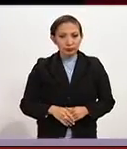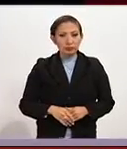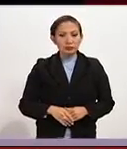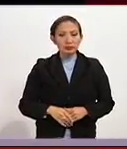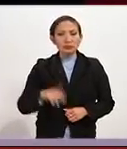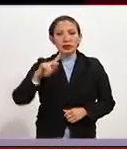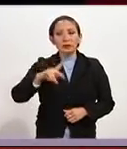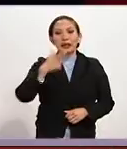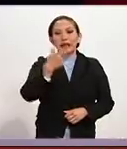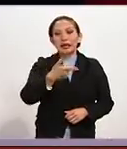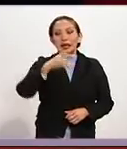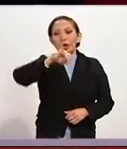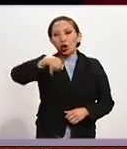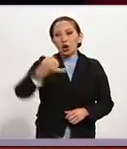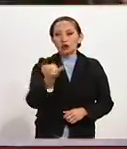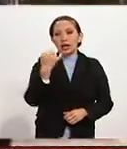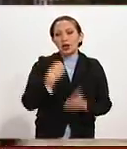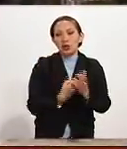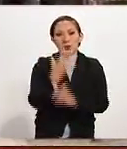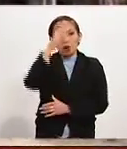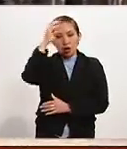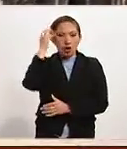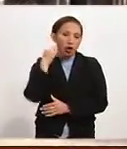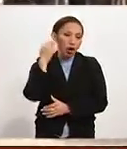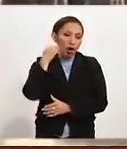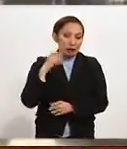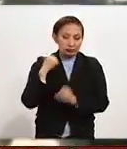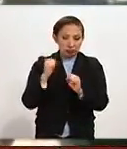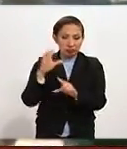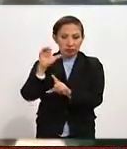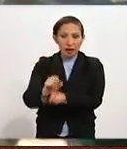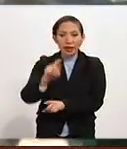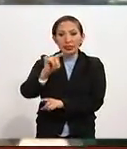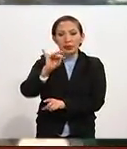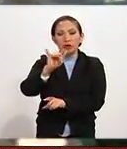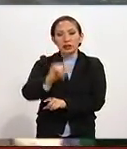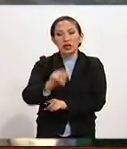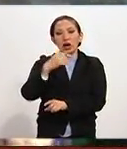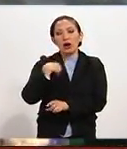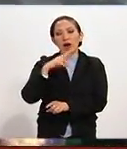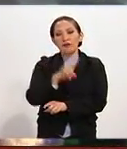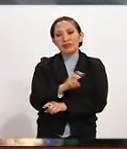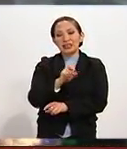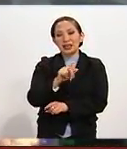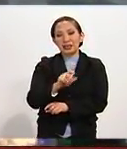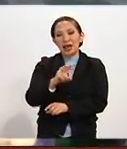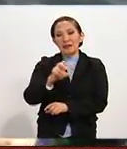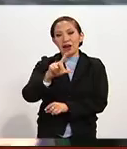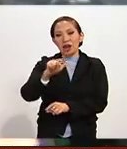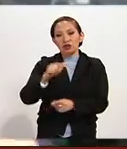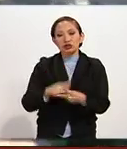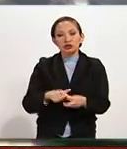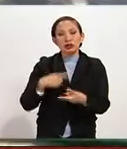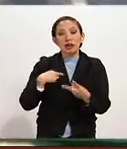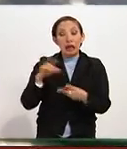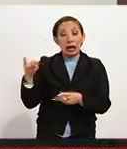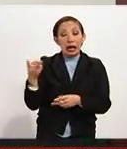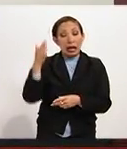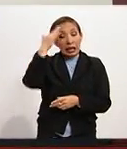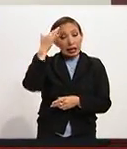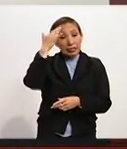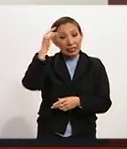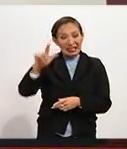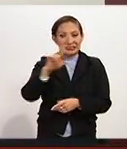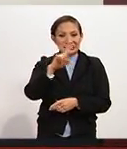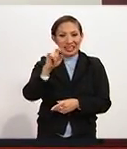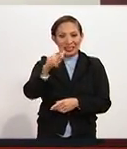La Procuraduría General de Justicia de Nuevo León confirmó la detención de Timoteo Gallardo Santiago o Vicente Francisco Ábalos Gutiérrez, presunto líder de